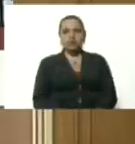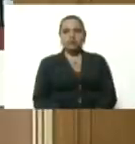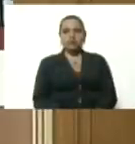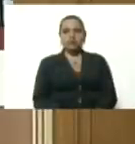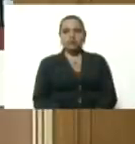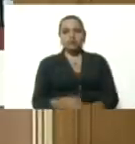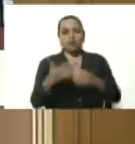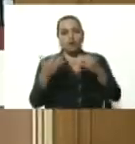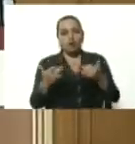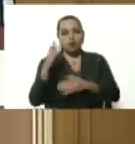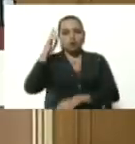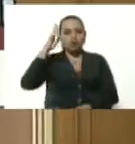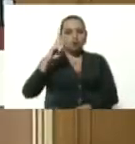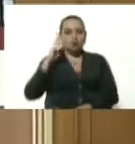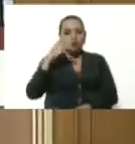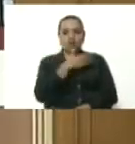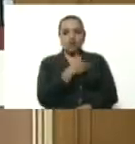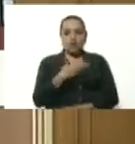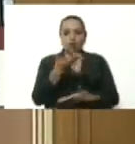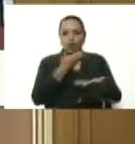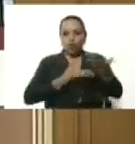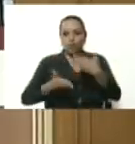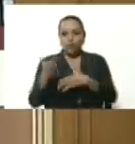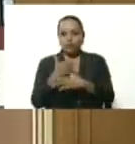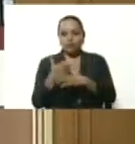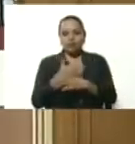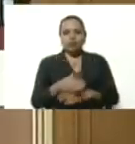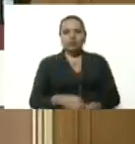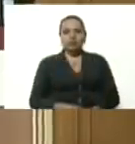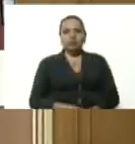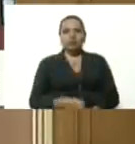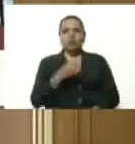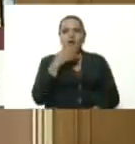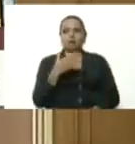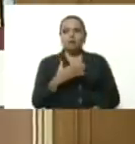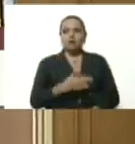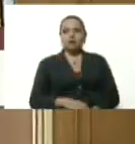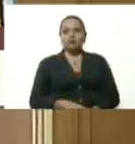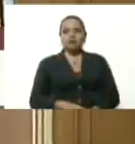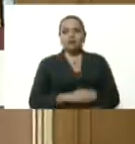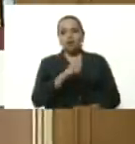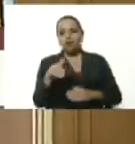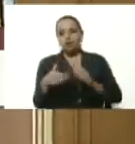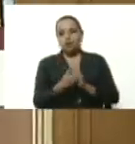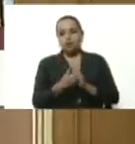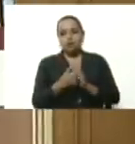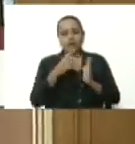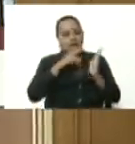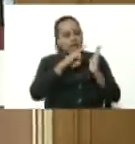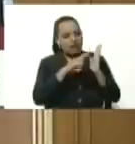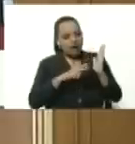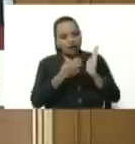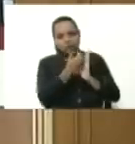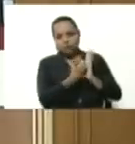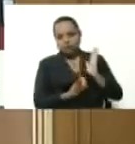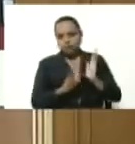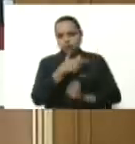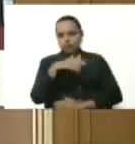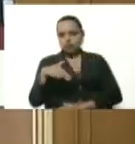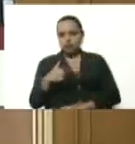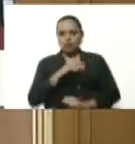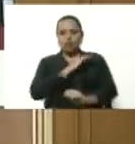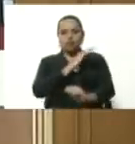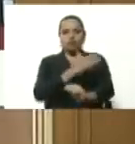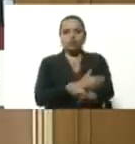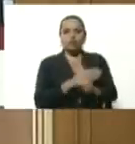estas reflexiones que quería compartir con ustedes, es bueno que revisemos todos estos documentos para que nosotros